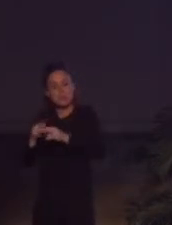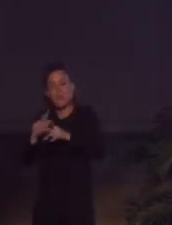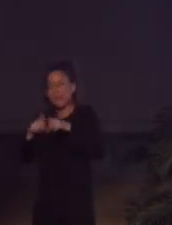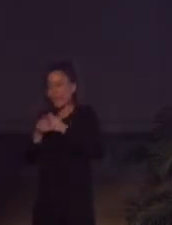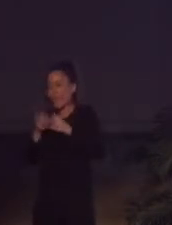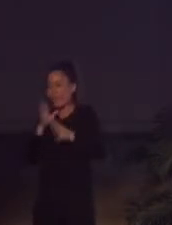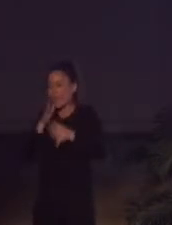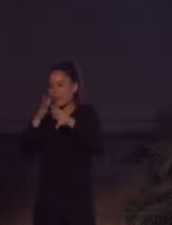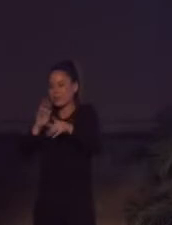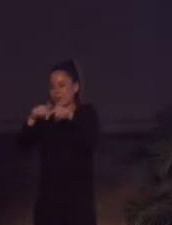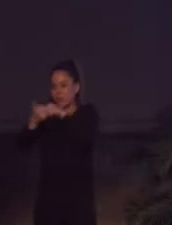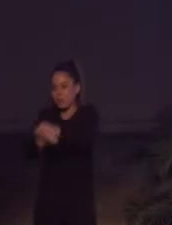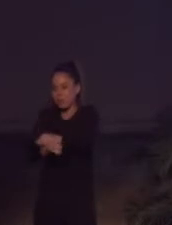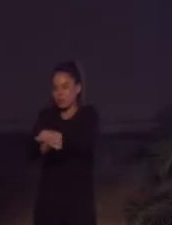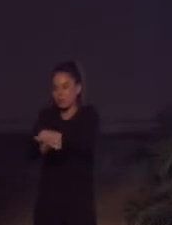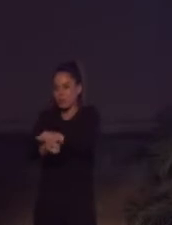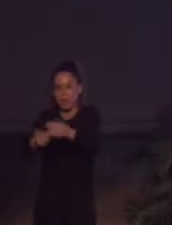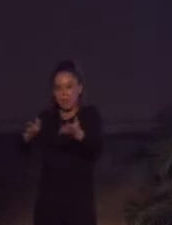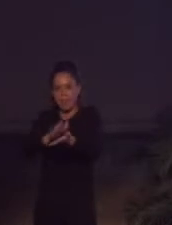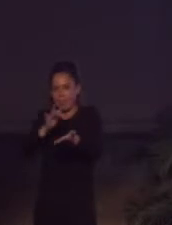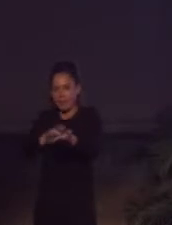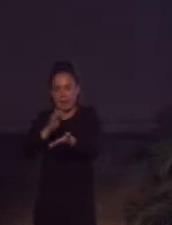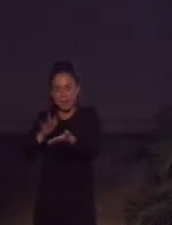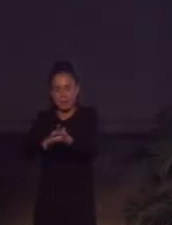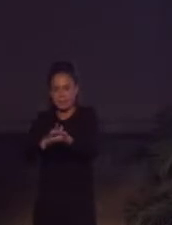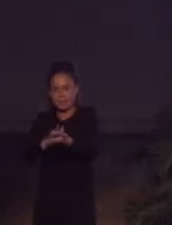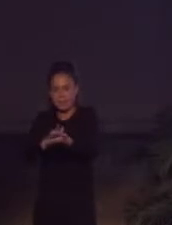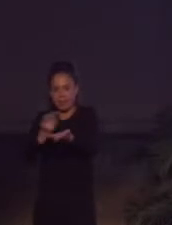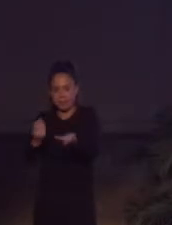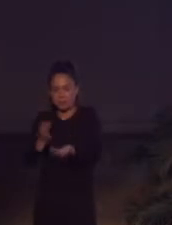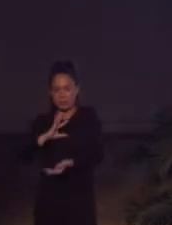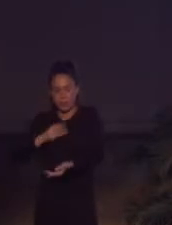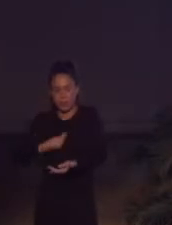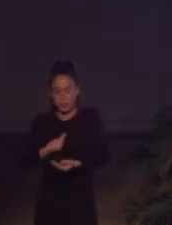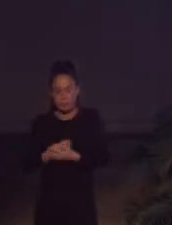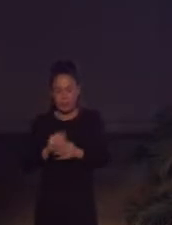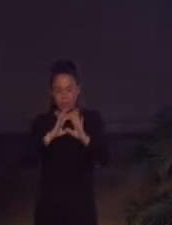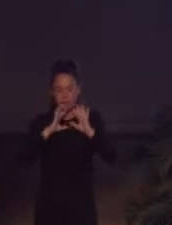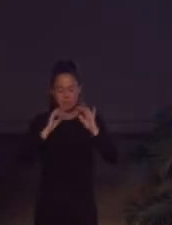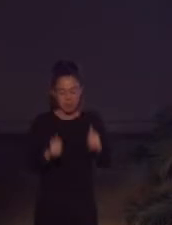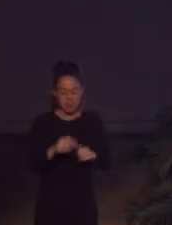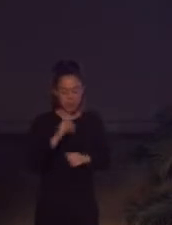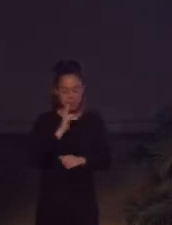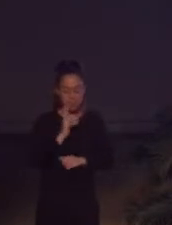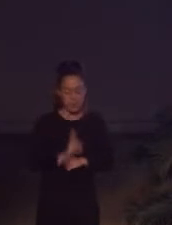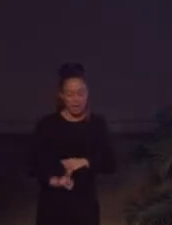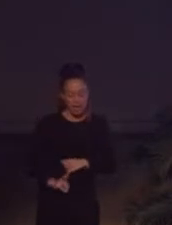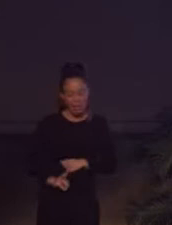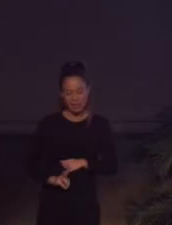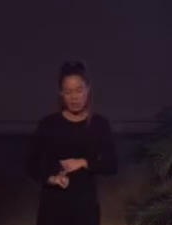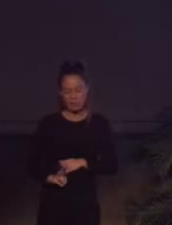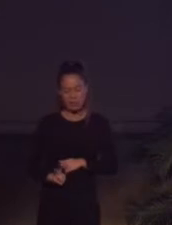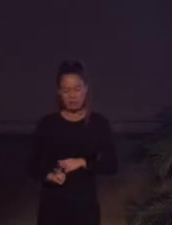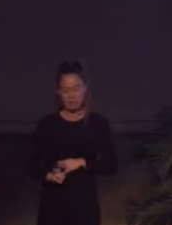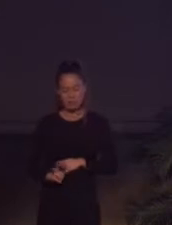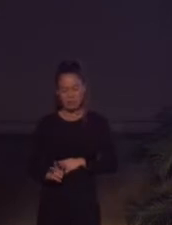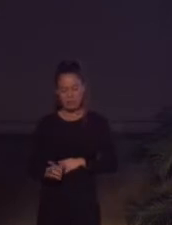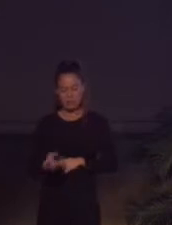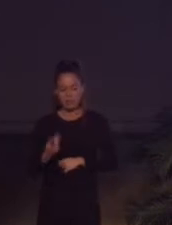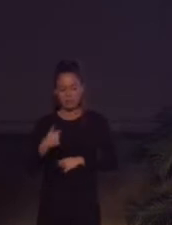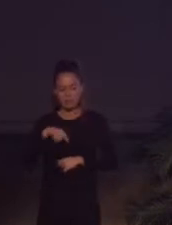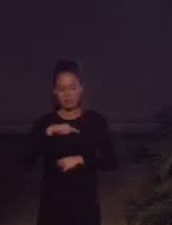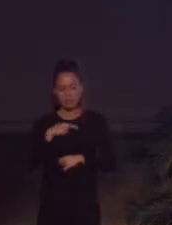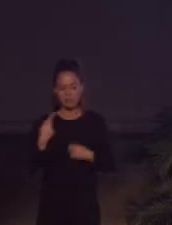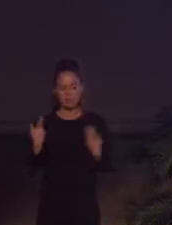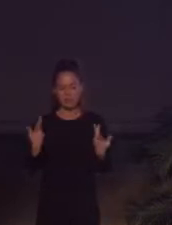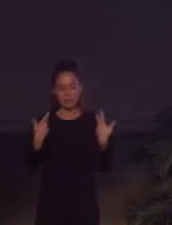después. Entonces, bueno, al principio no, pues sí, era vegana, pero bueno, no teníamos un cuerpo armado muy teórico,